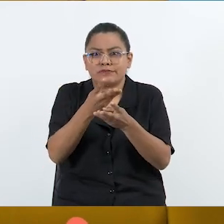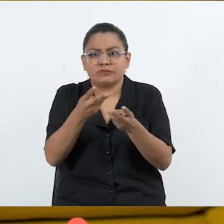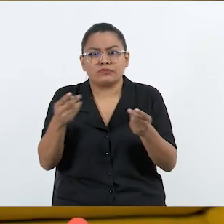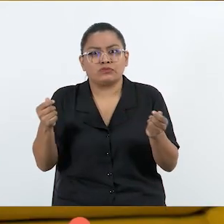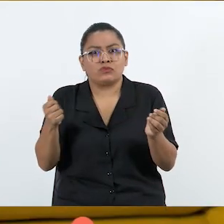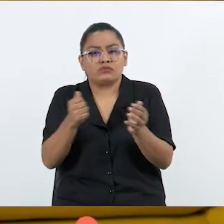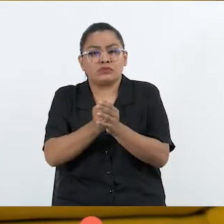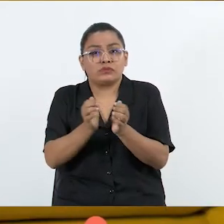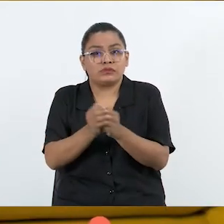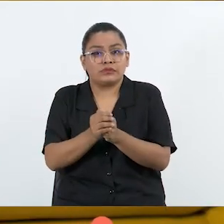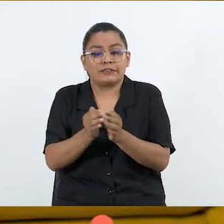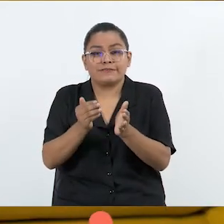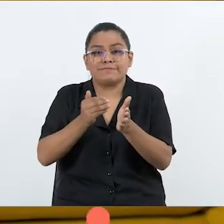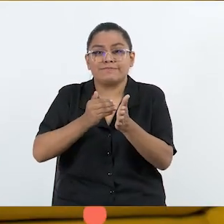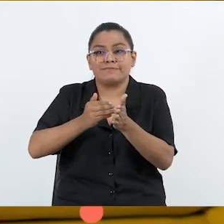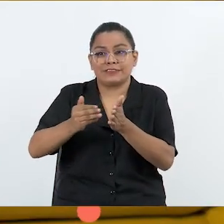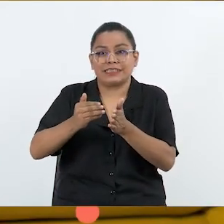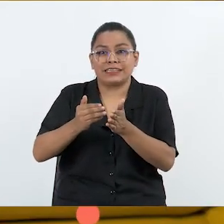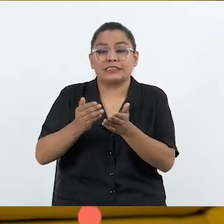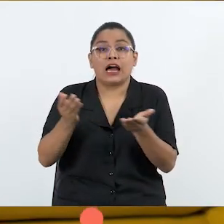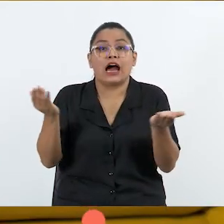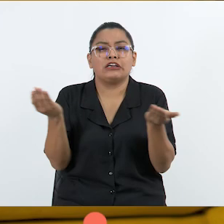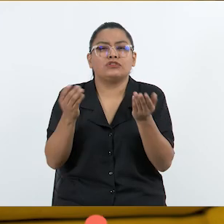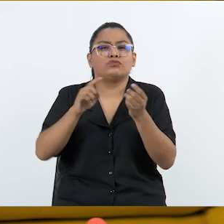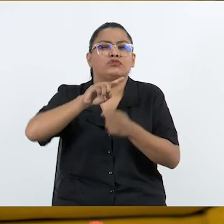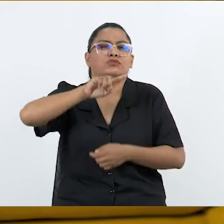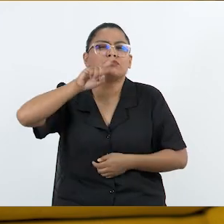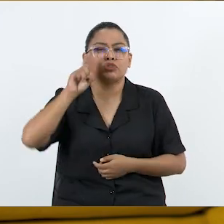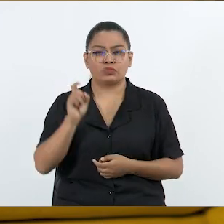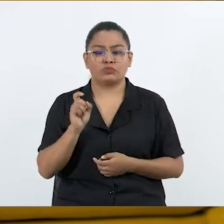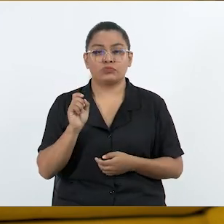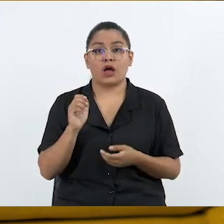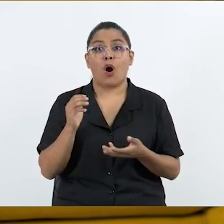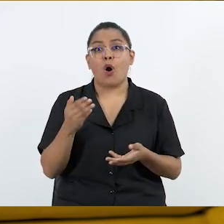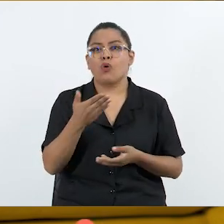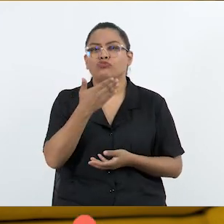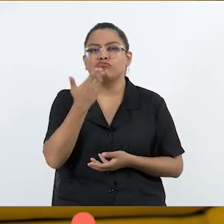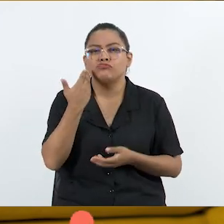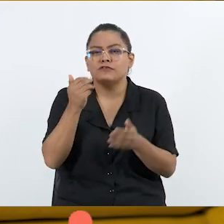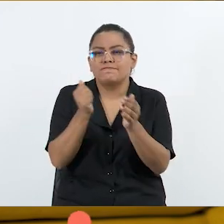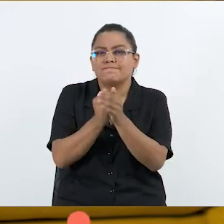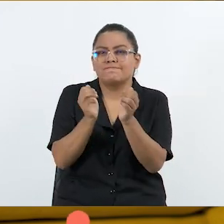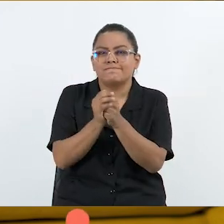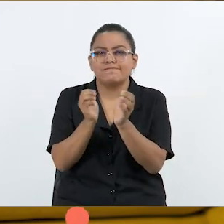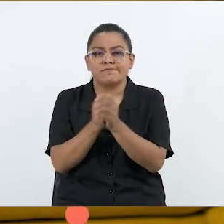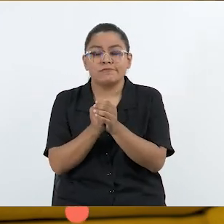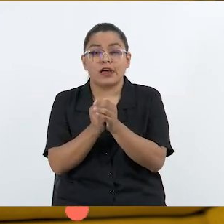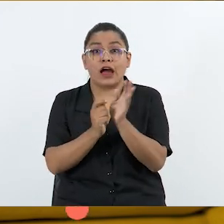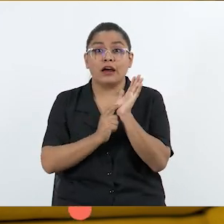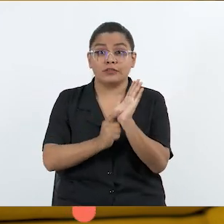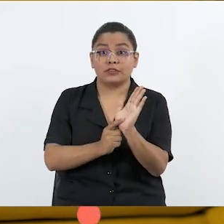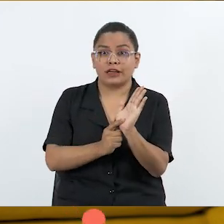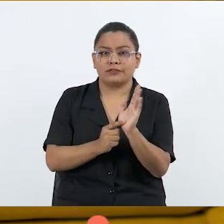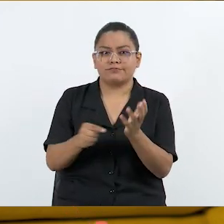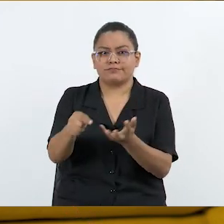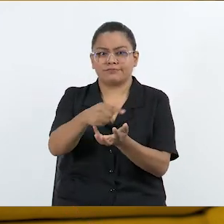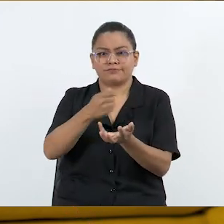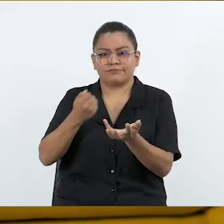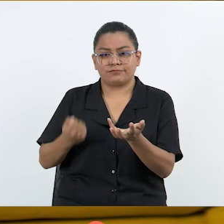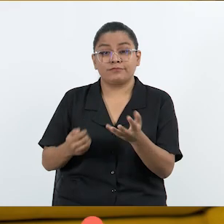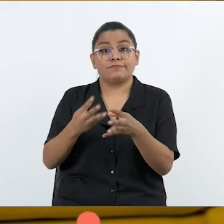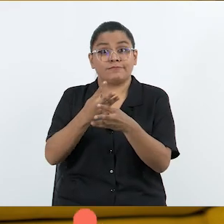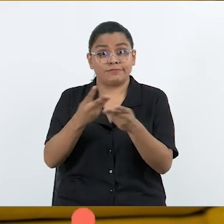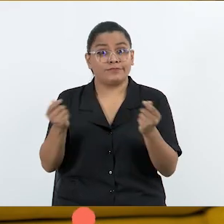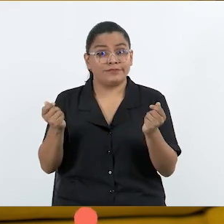problema. Todo empieza con la elaboración de una pregunta o una situación problemática, que es aquello